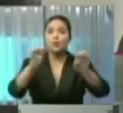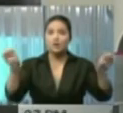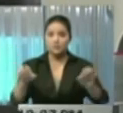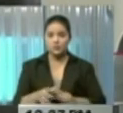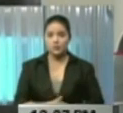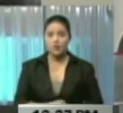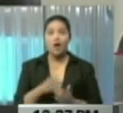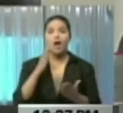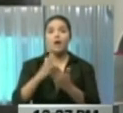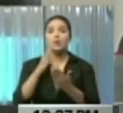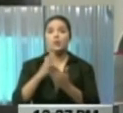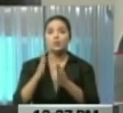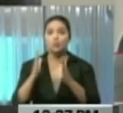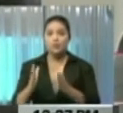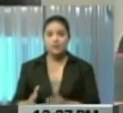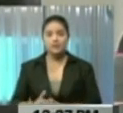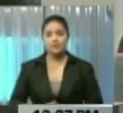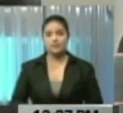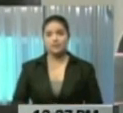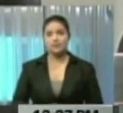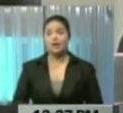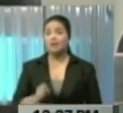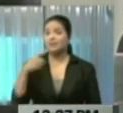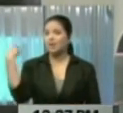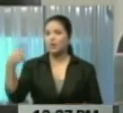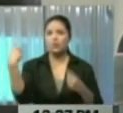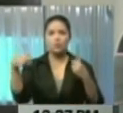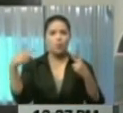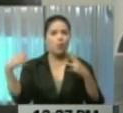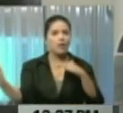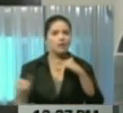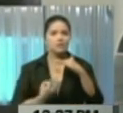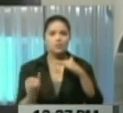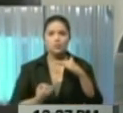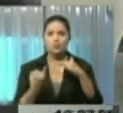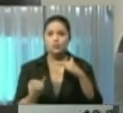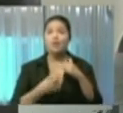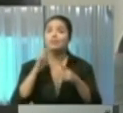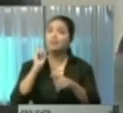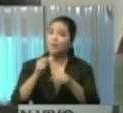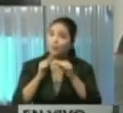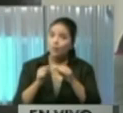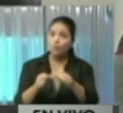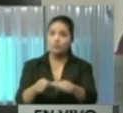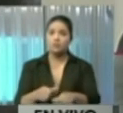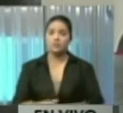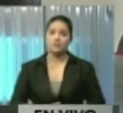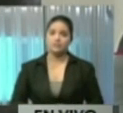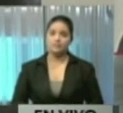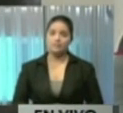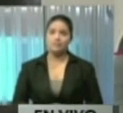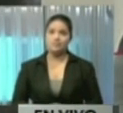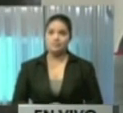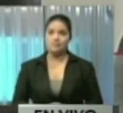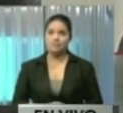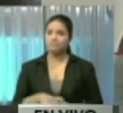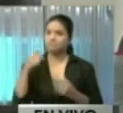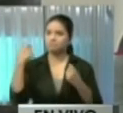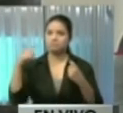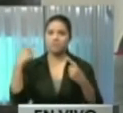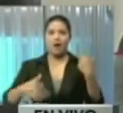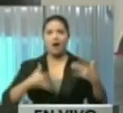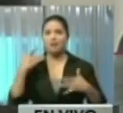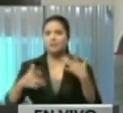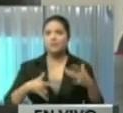a los estudiantes de todas nuestras instituciones educativas, a que continuemos con las actividades